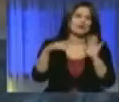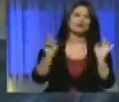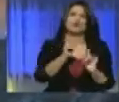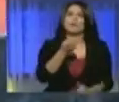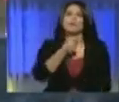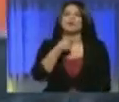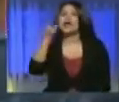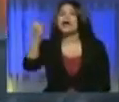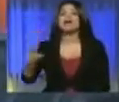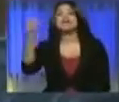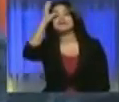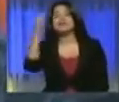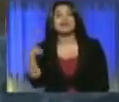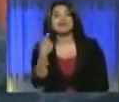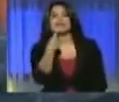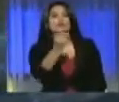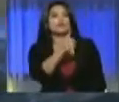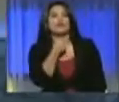perdón. Solo a ella.